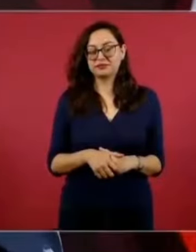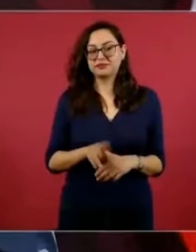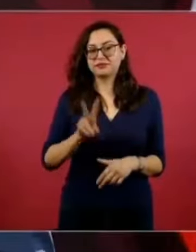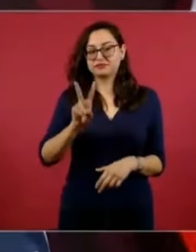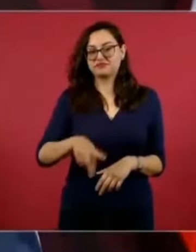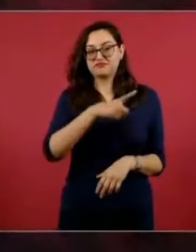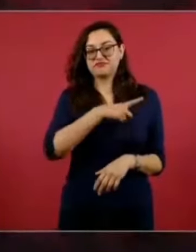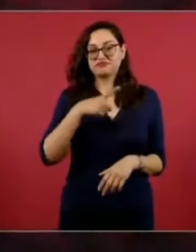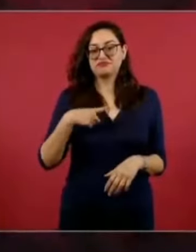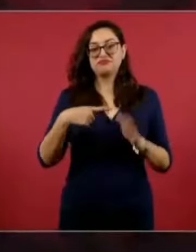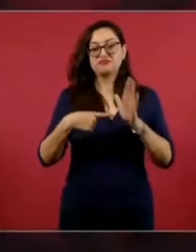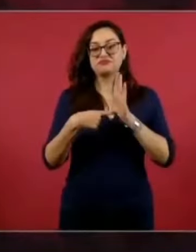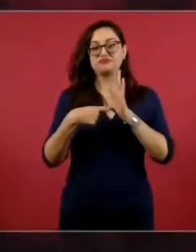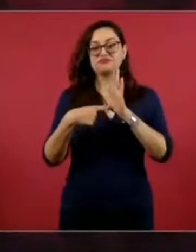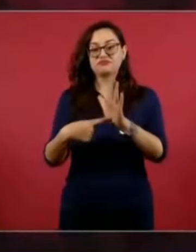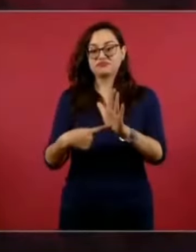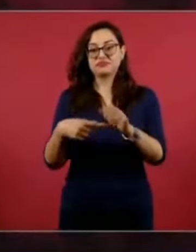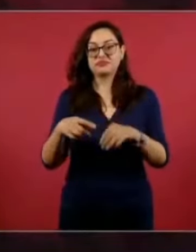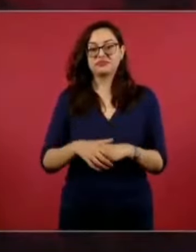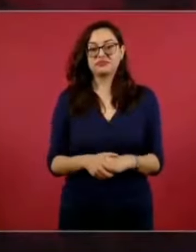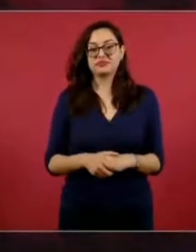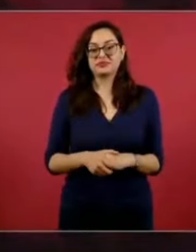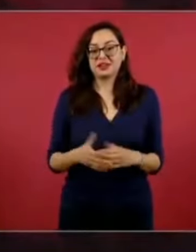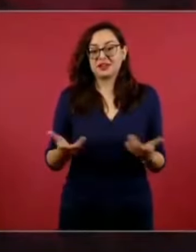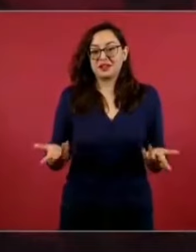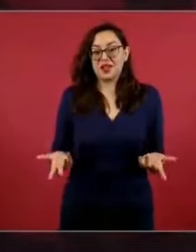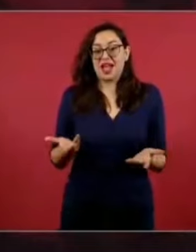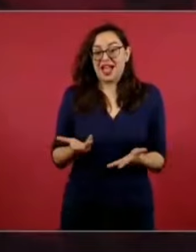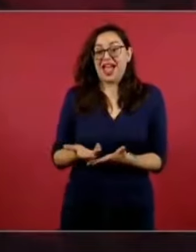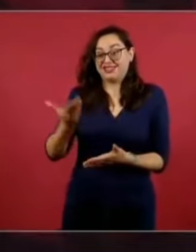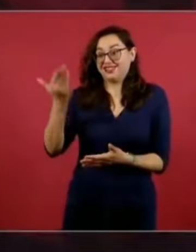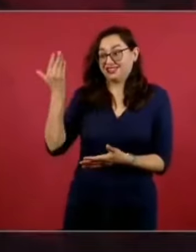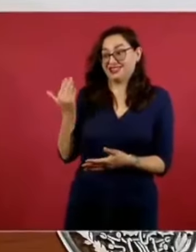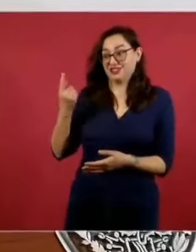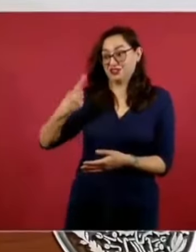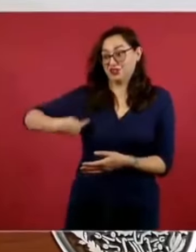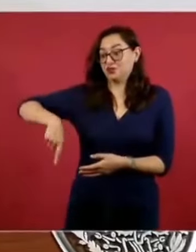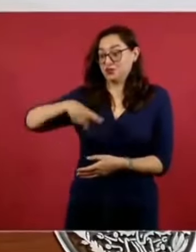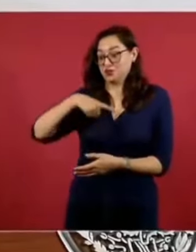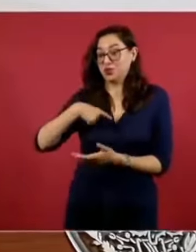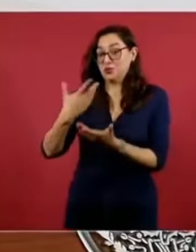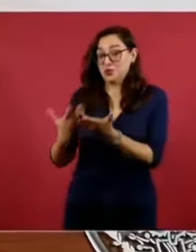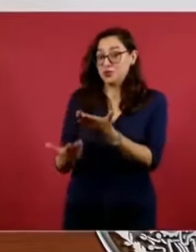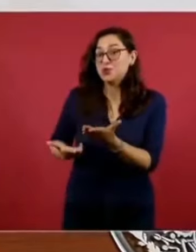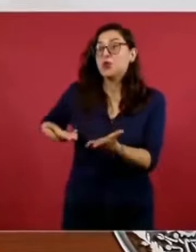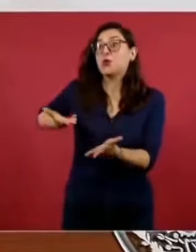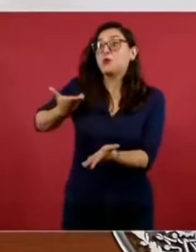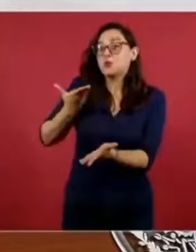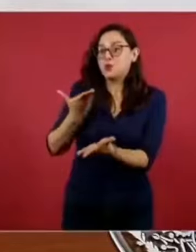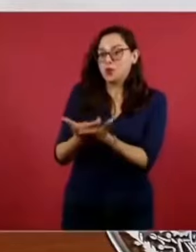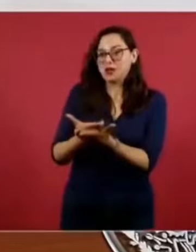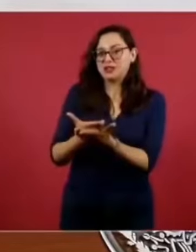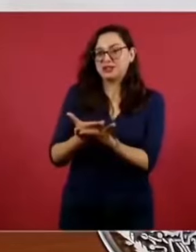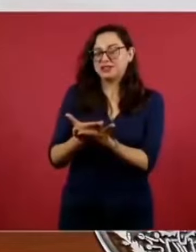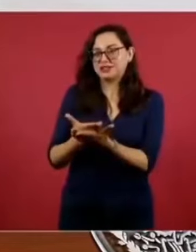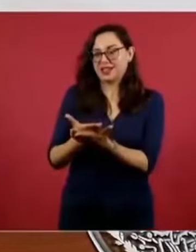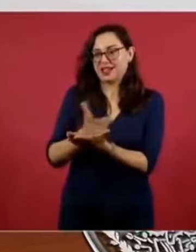conocer cuando nosotros presentamos una reforma constitucional y la